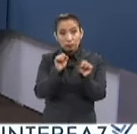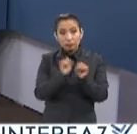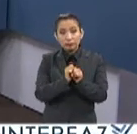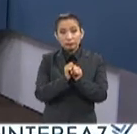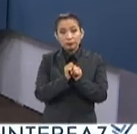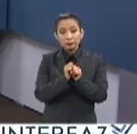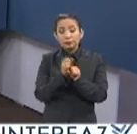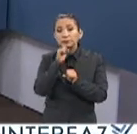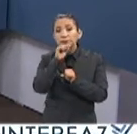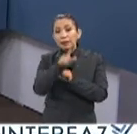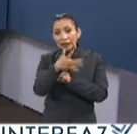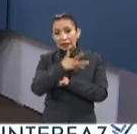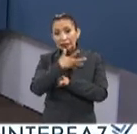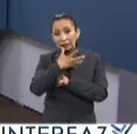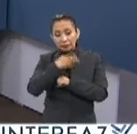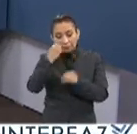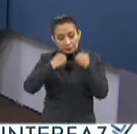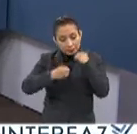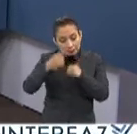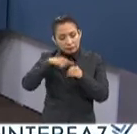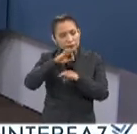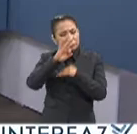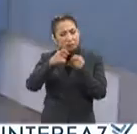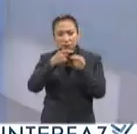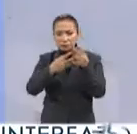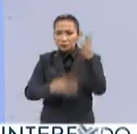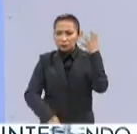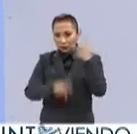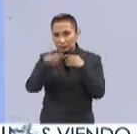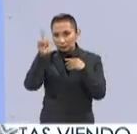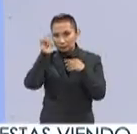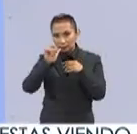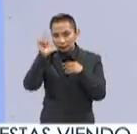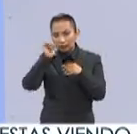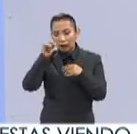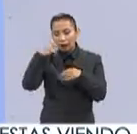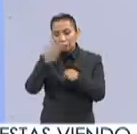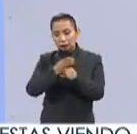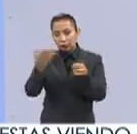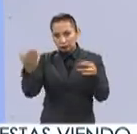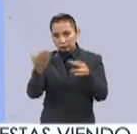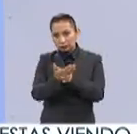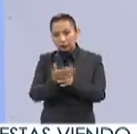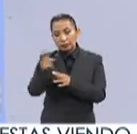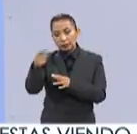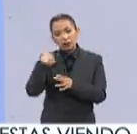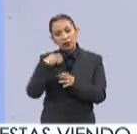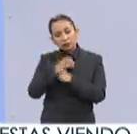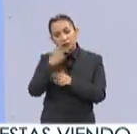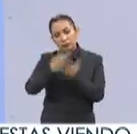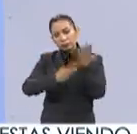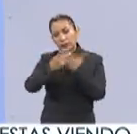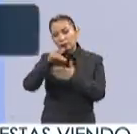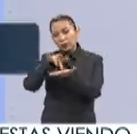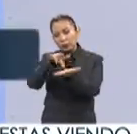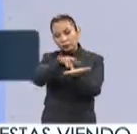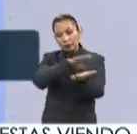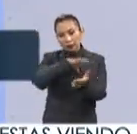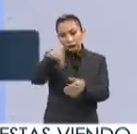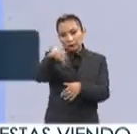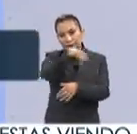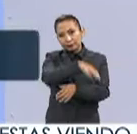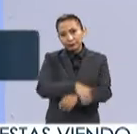clases, sino que tengan alimentación y ese tipo de cosas que vamos a hablar mañana en la segunda parte de todos estos programas de apoyo que